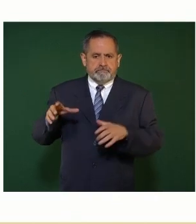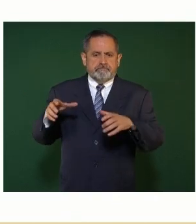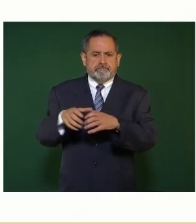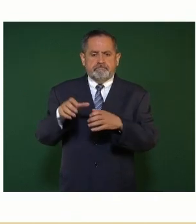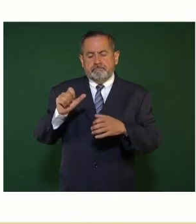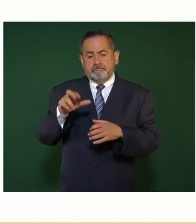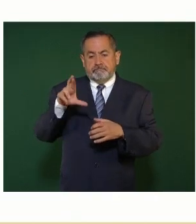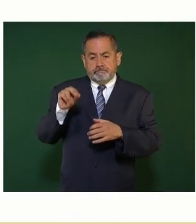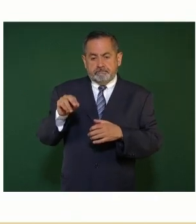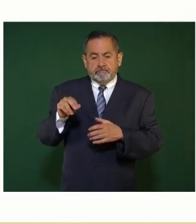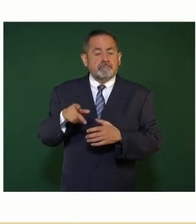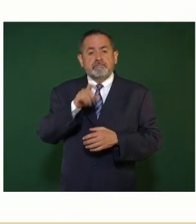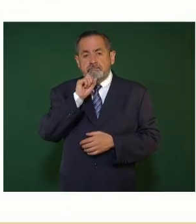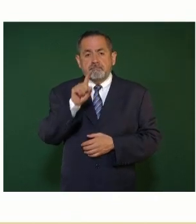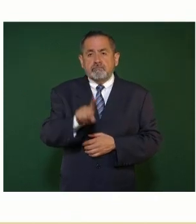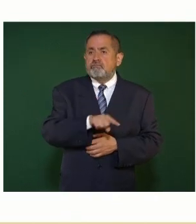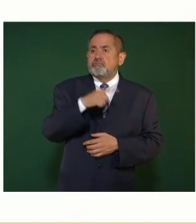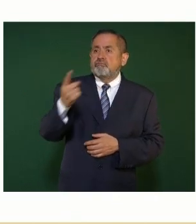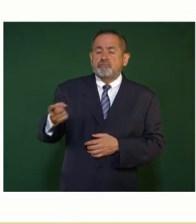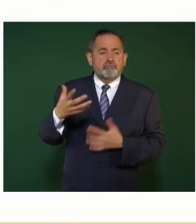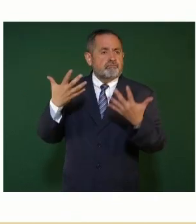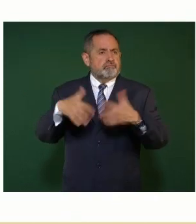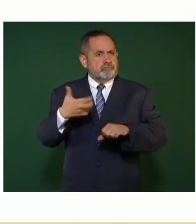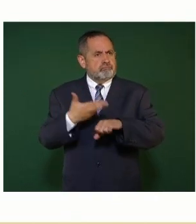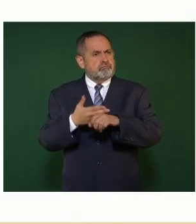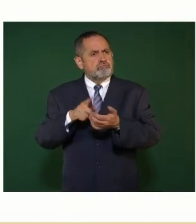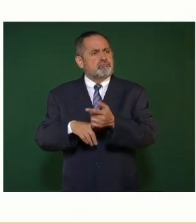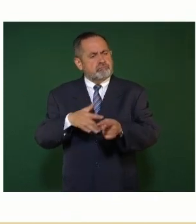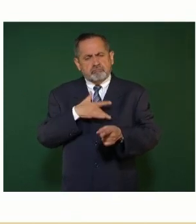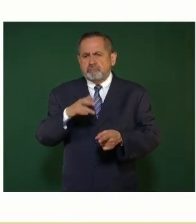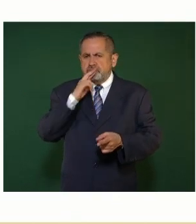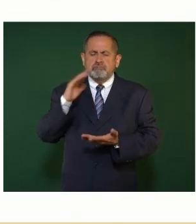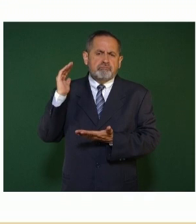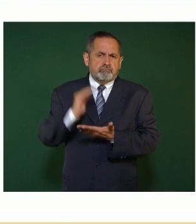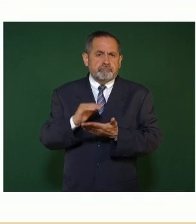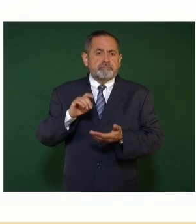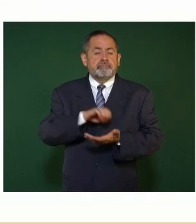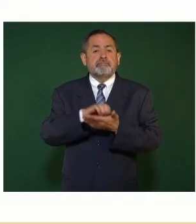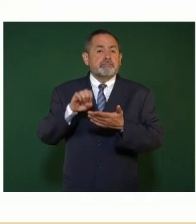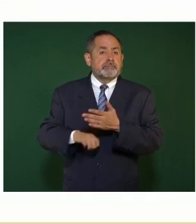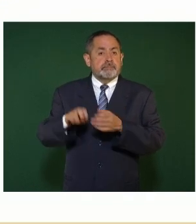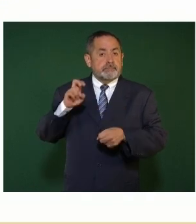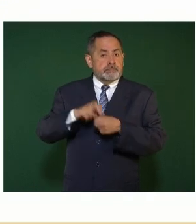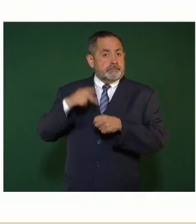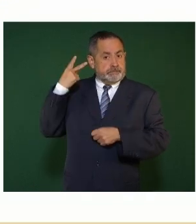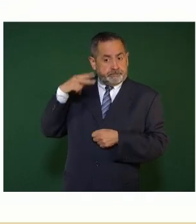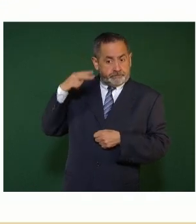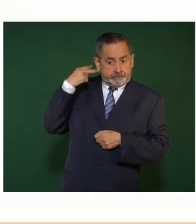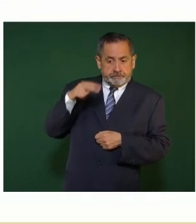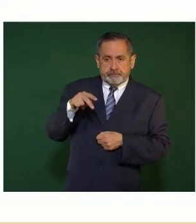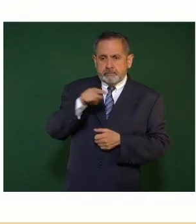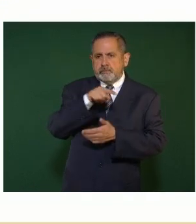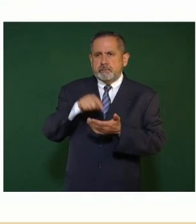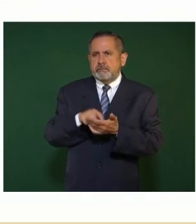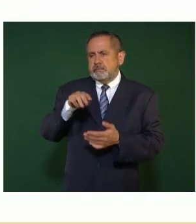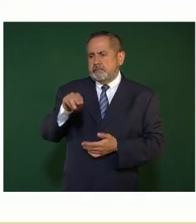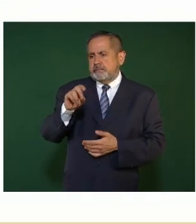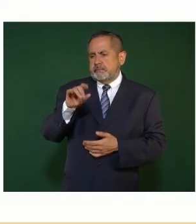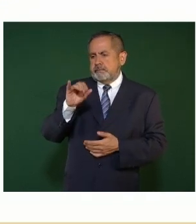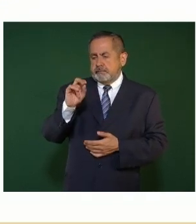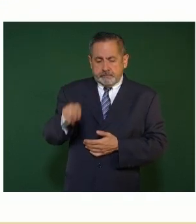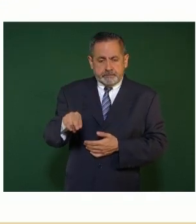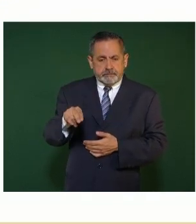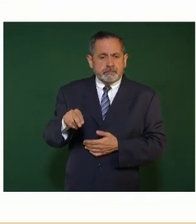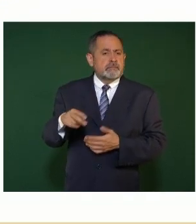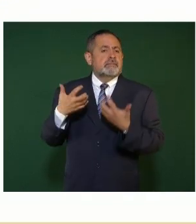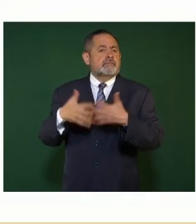Enervisión, pero también hay empresas aliadas de los consumidores y, por ejemplo, en Medellín de Bravo, en Veracruz, franquicia Valero, que